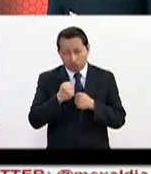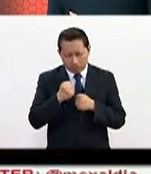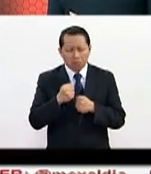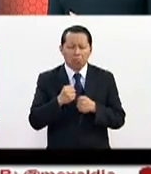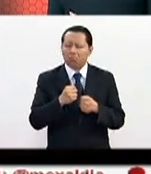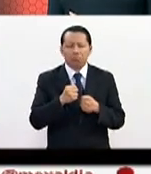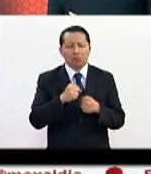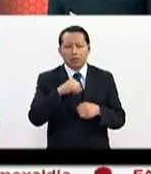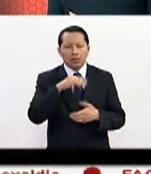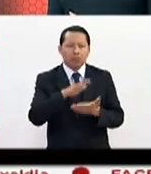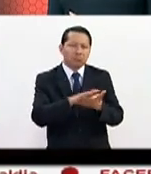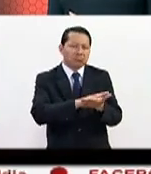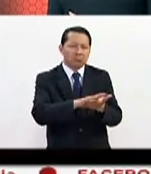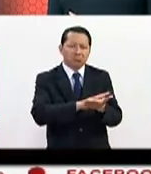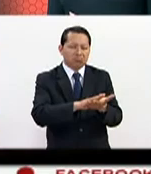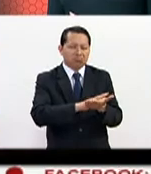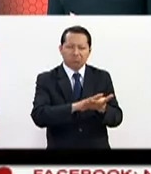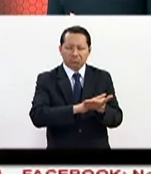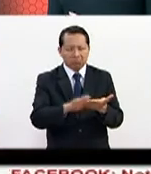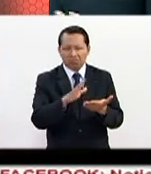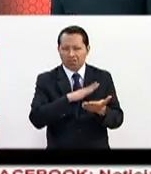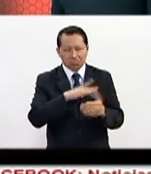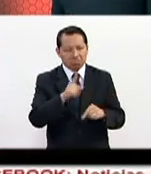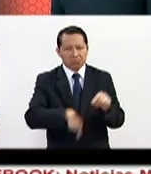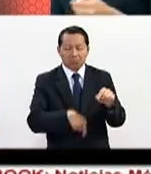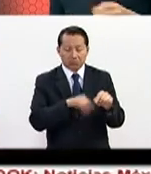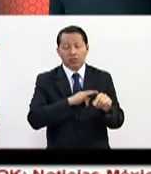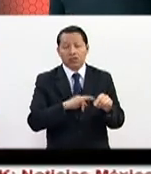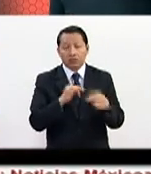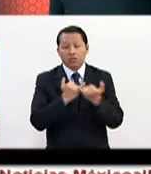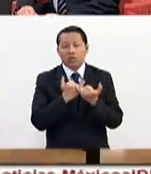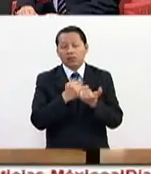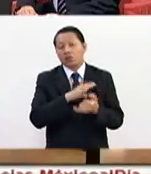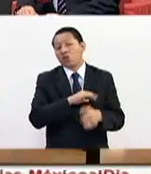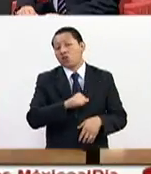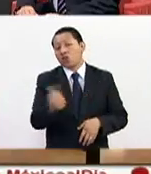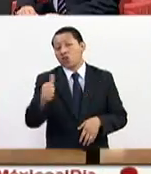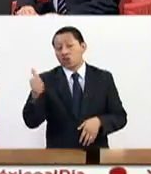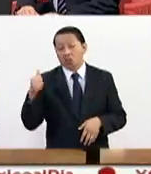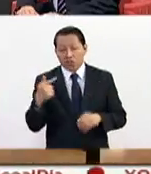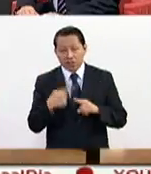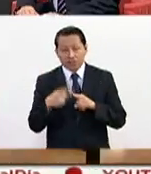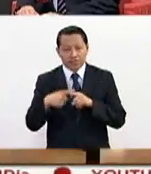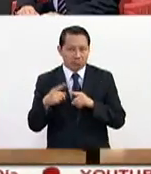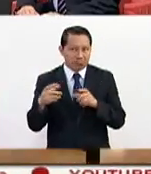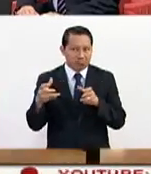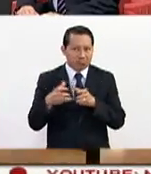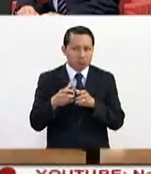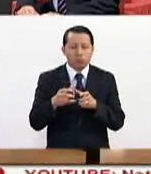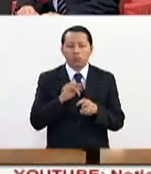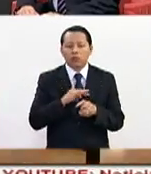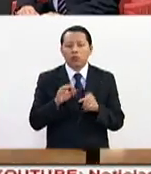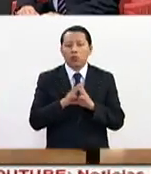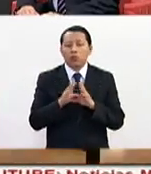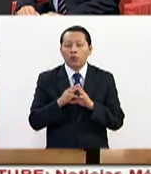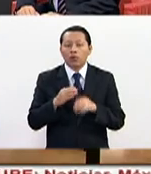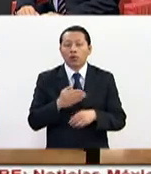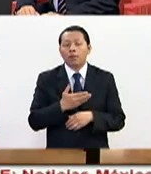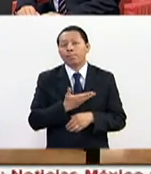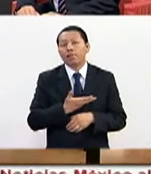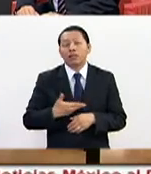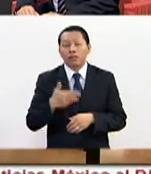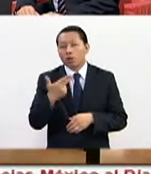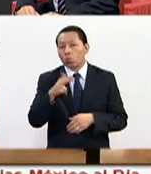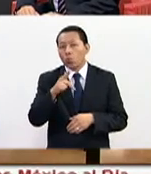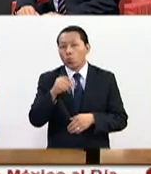tenía Cuba con ellos hace algunos meses. Y bueno, también hay que hablar acerca de otros regímenes, la cercanía que tuvo con el presidente Hugo Chávez,